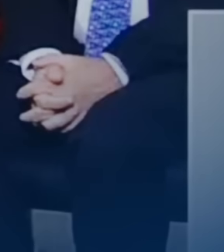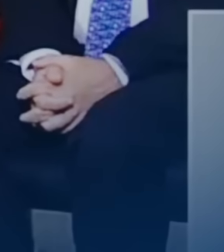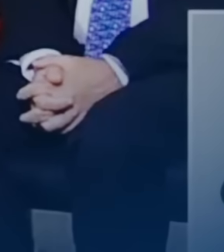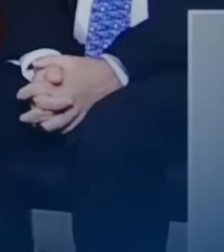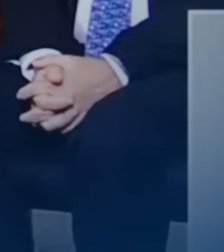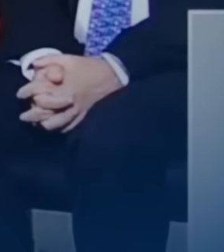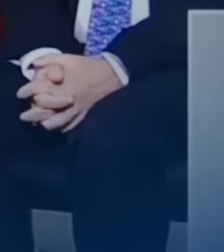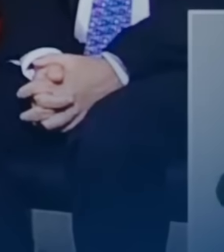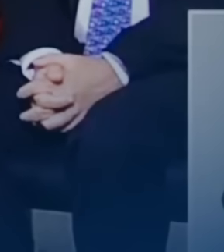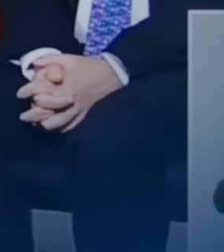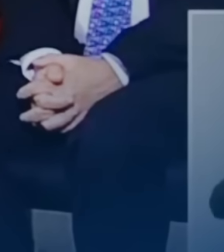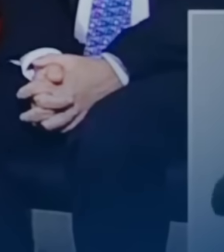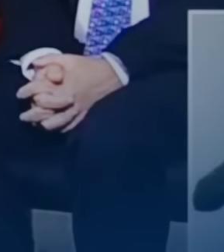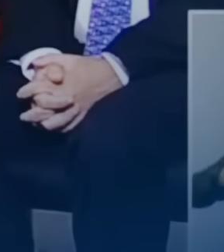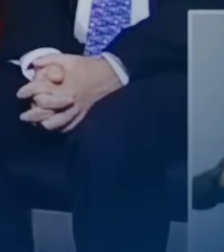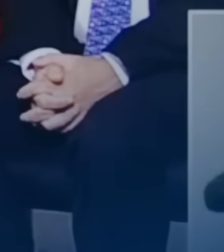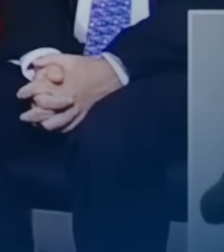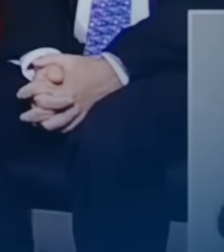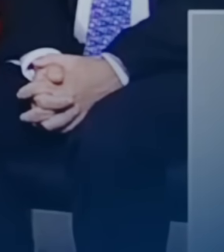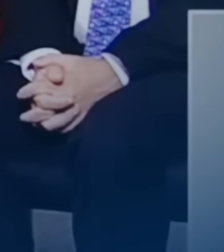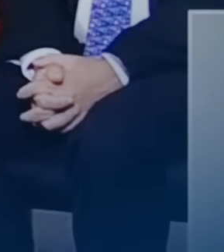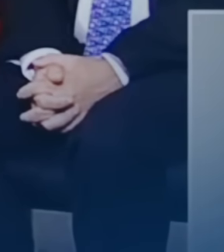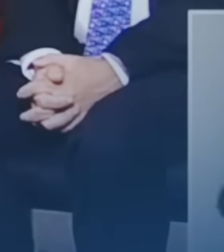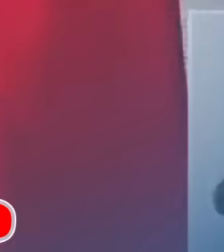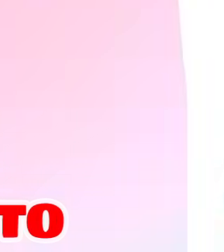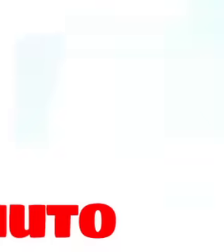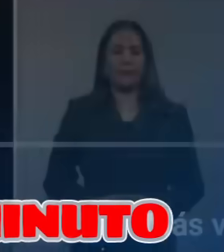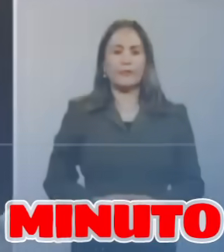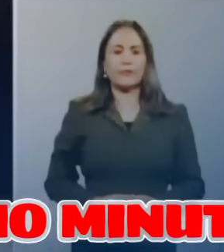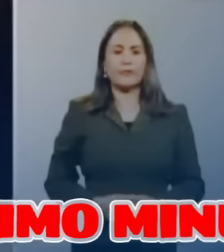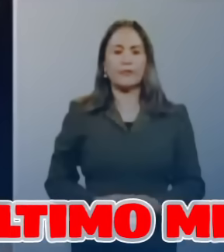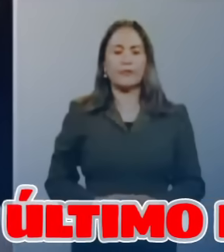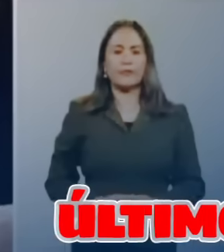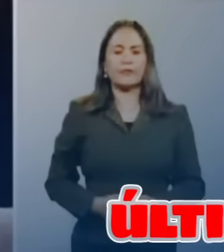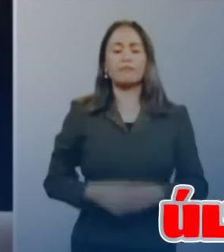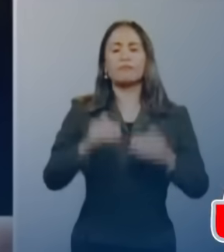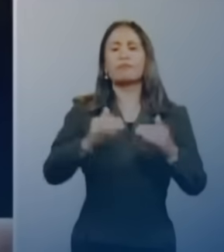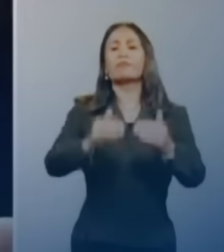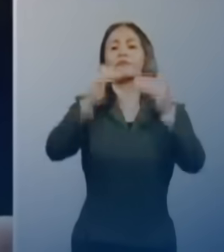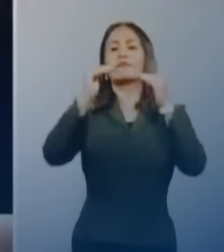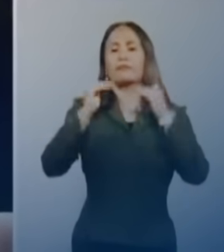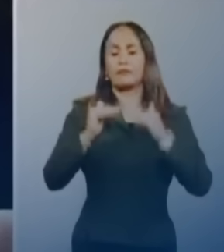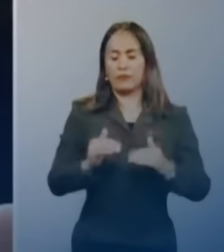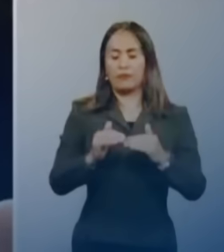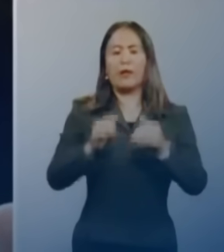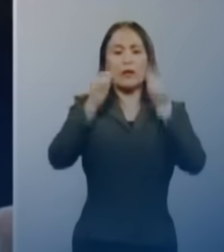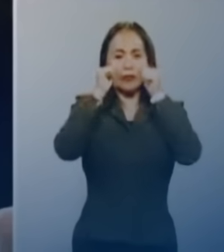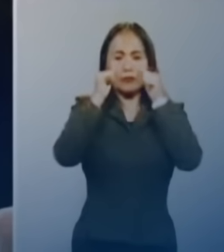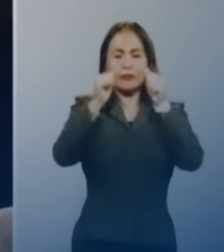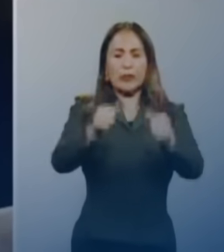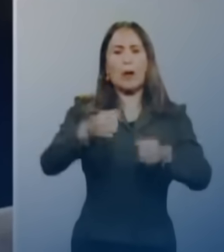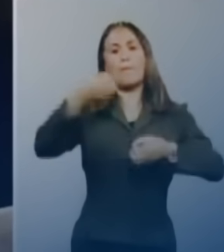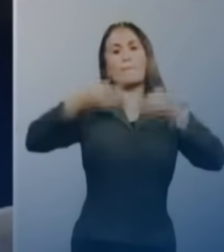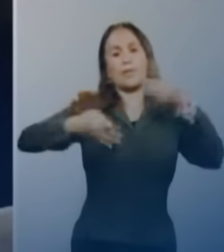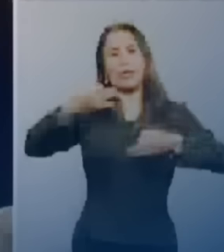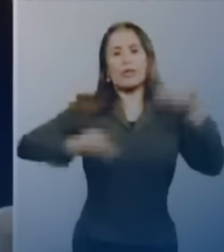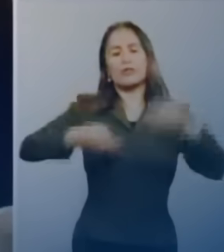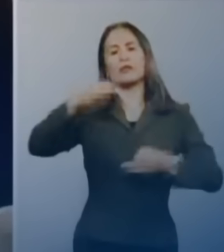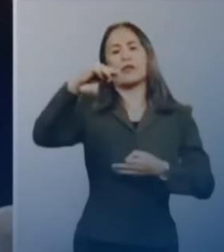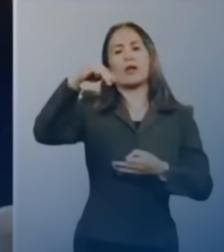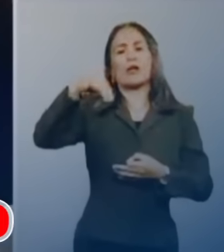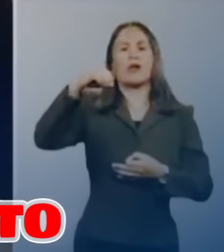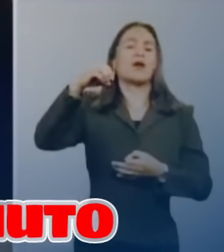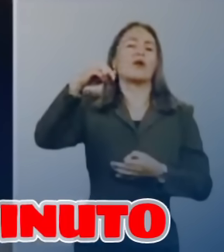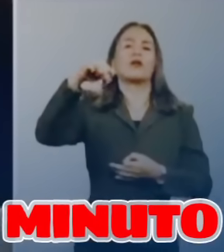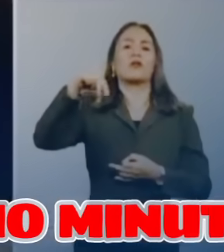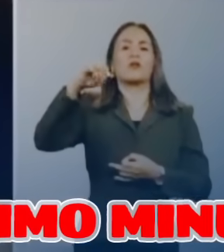Quédate a ver el discurso completo, es increíble, vamos a verlo. A continuación, escucharemos a la ministra Norma Lucía